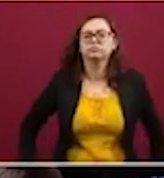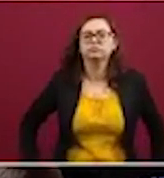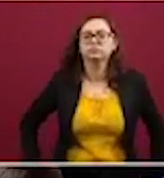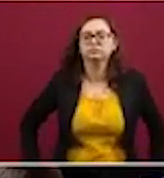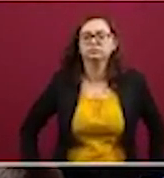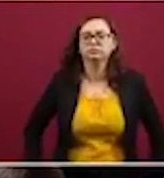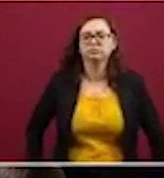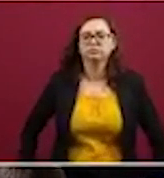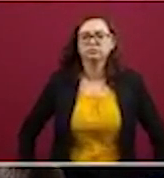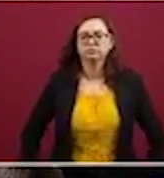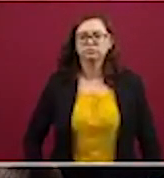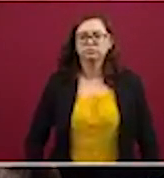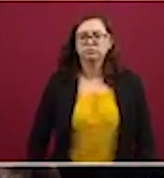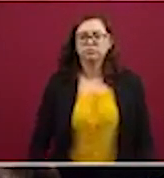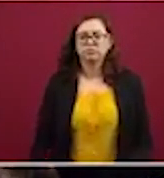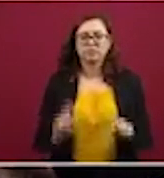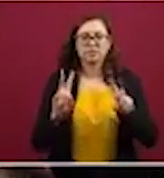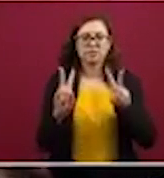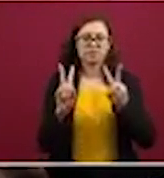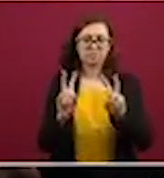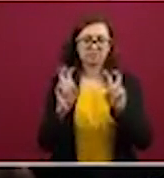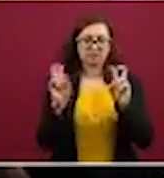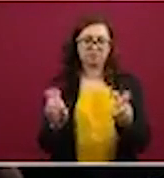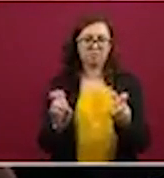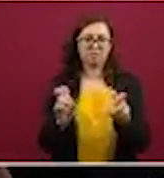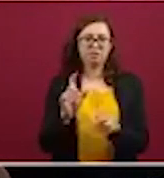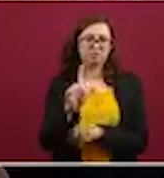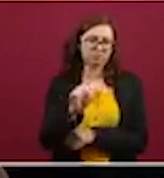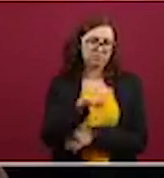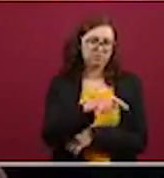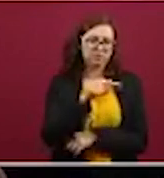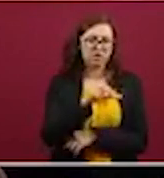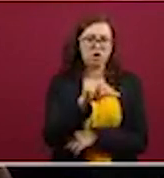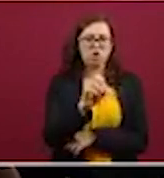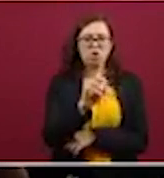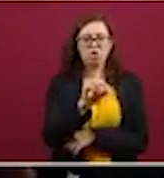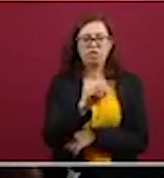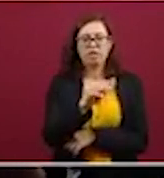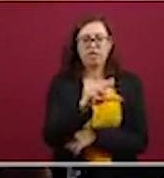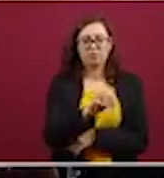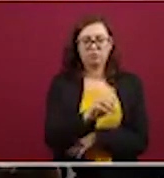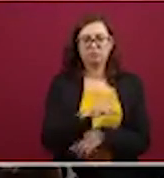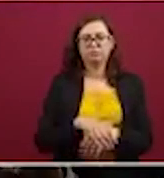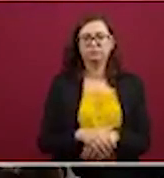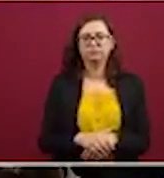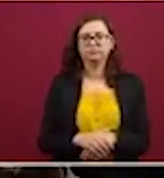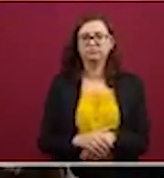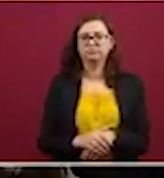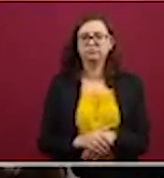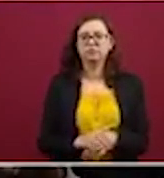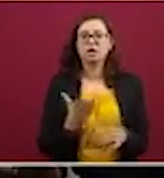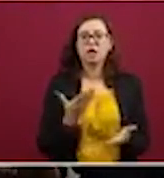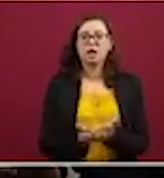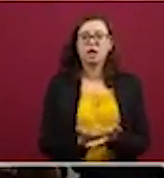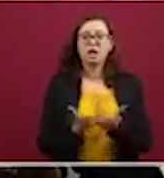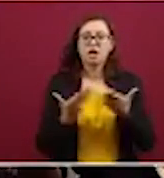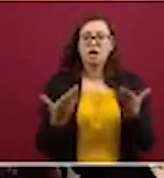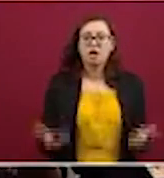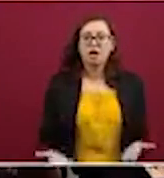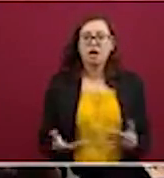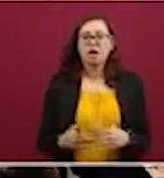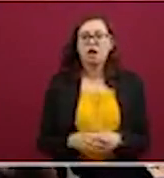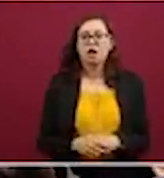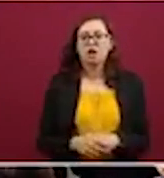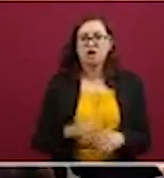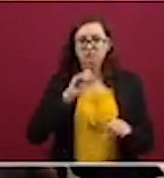que corresponde a lo demo nos pasamos al análisis quedo tenemos